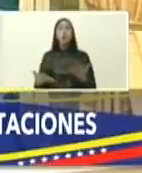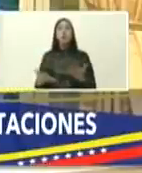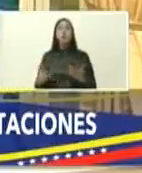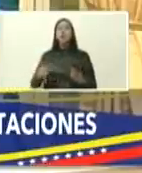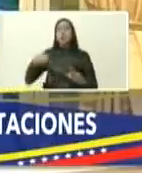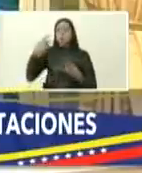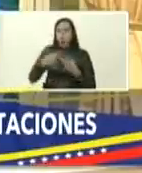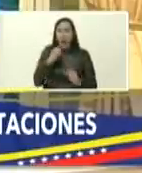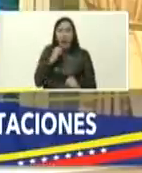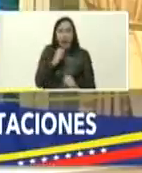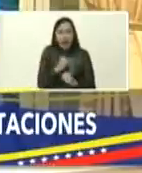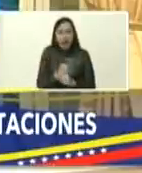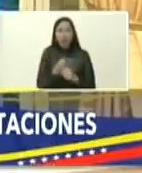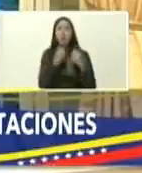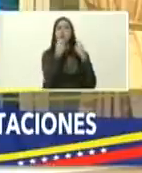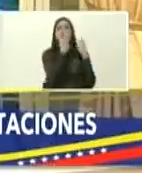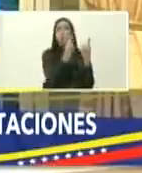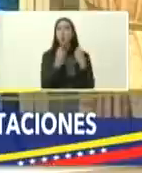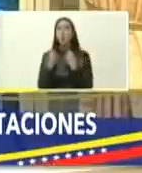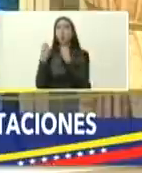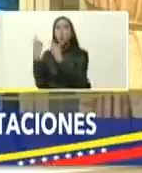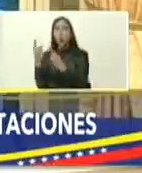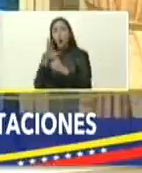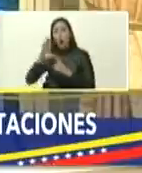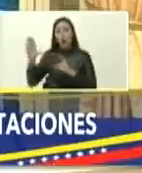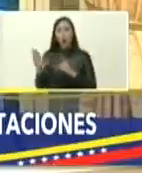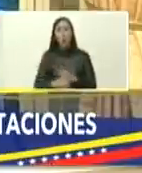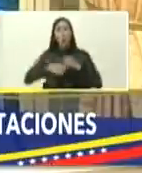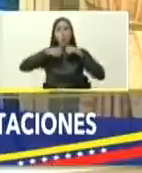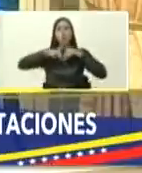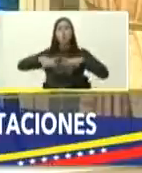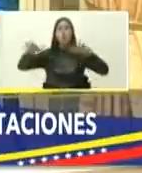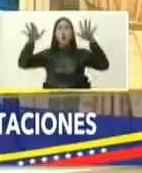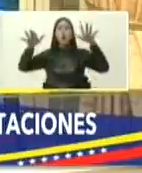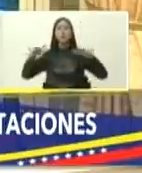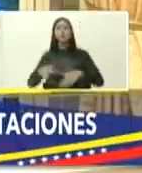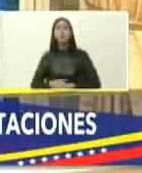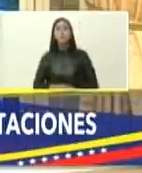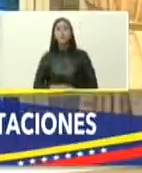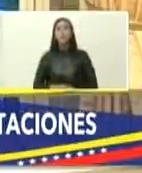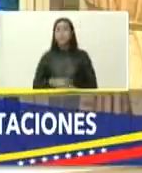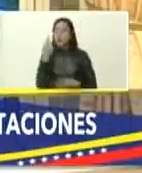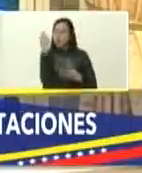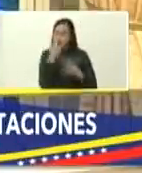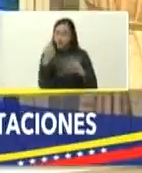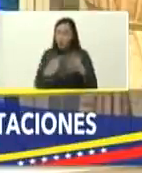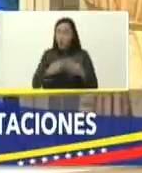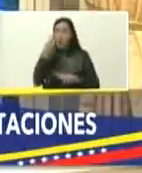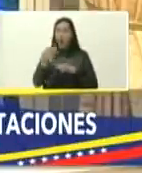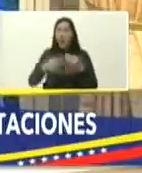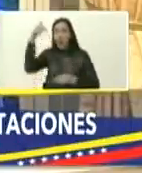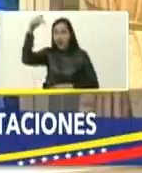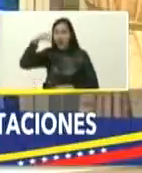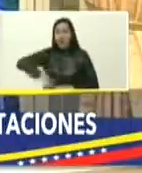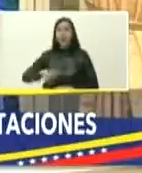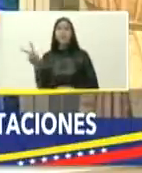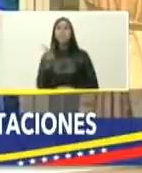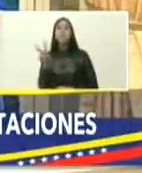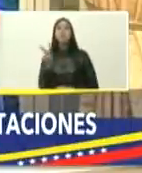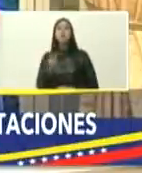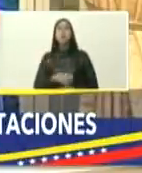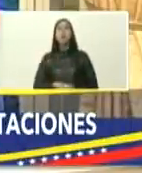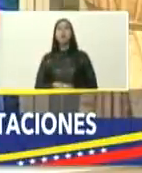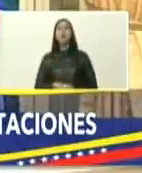vocación exportadora amplia y diversificada de productos elaborados en Venezuela y